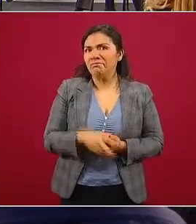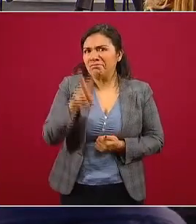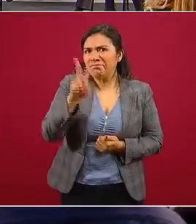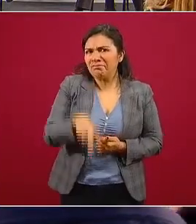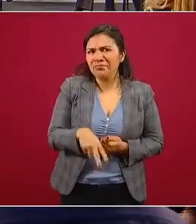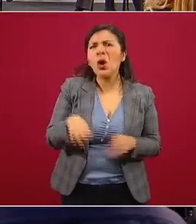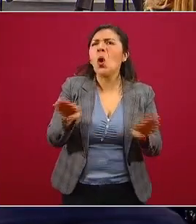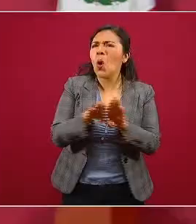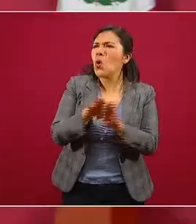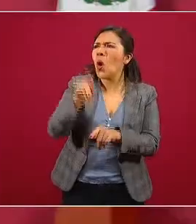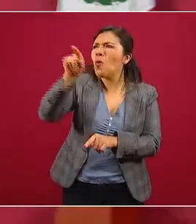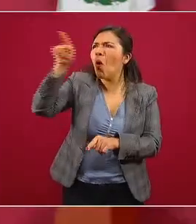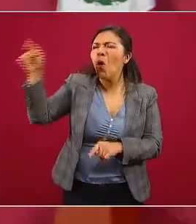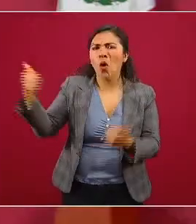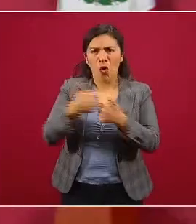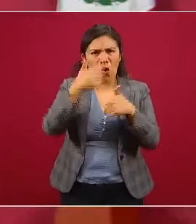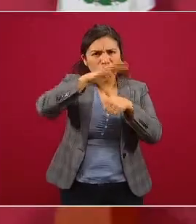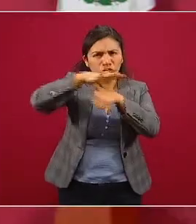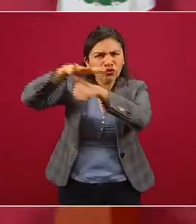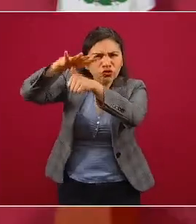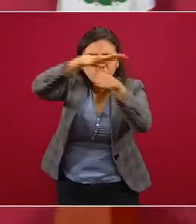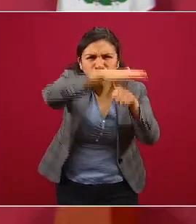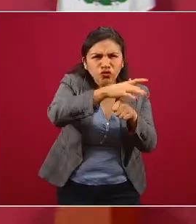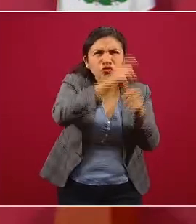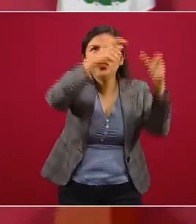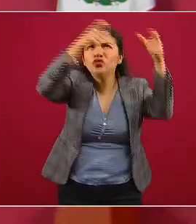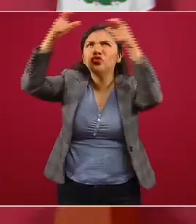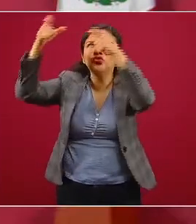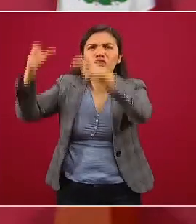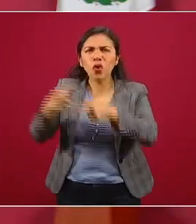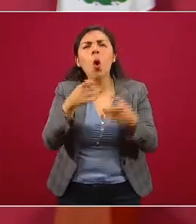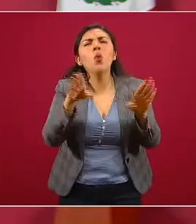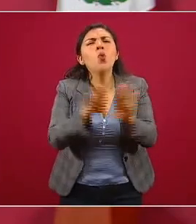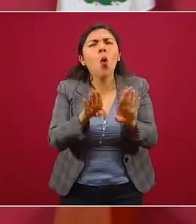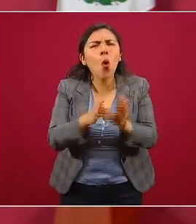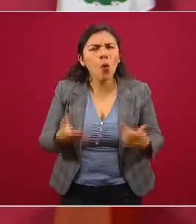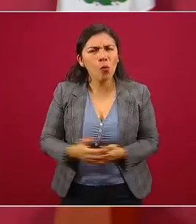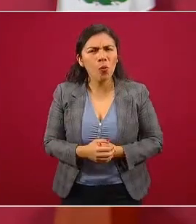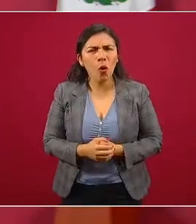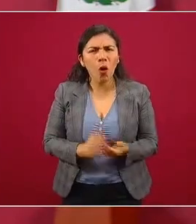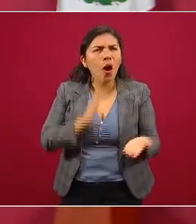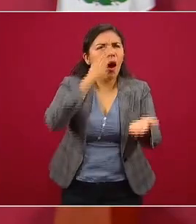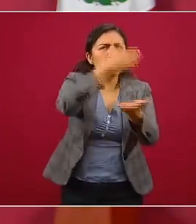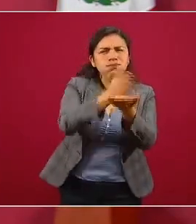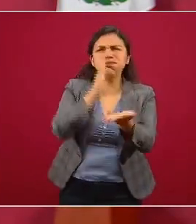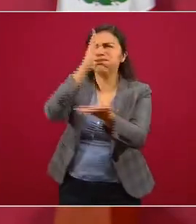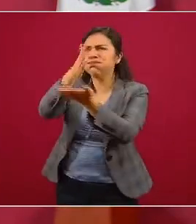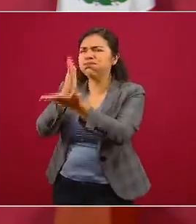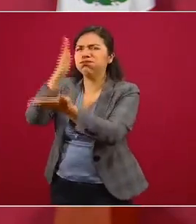¿cómo le hicieron? ¿Con drones? O sea, ¿cómo fueron a los ejidos?